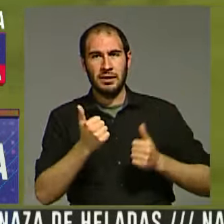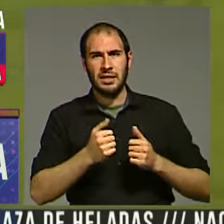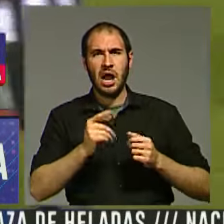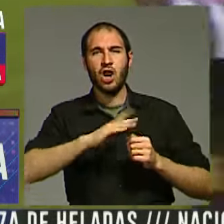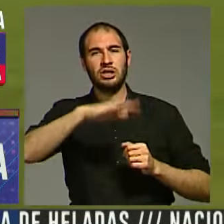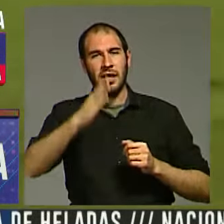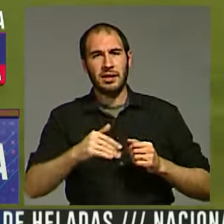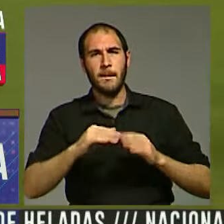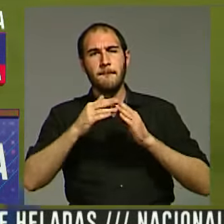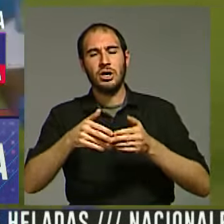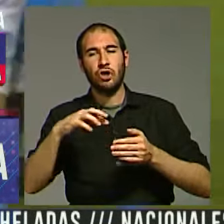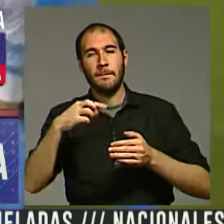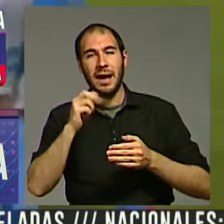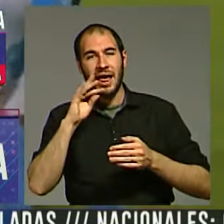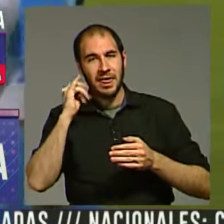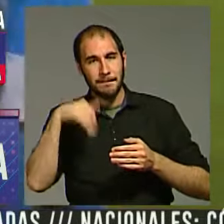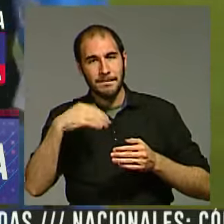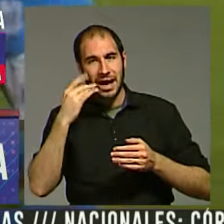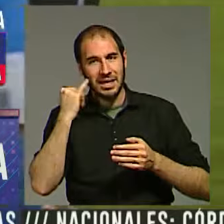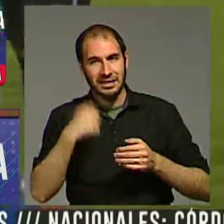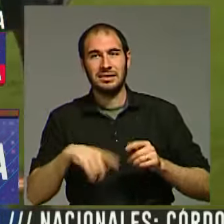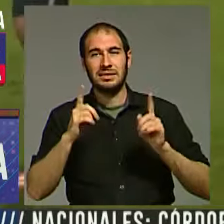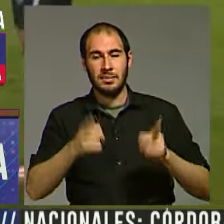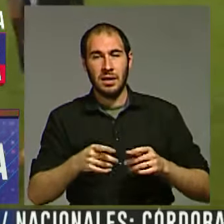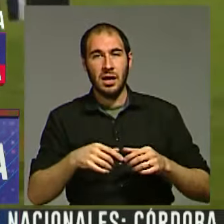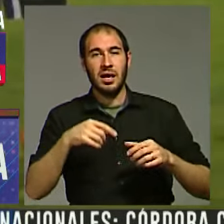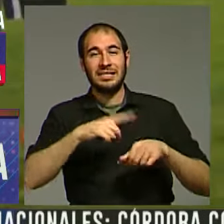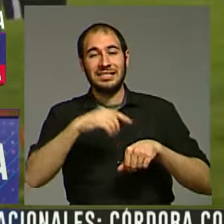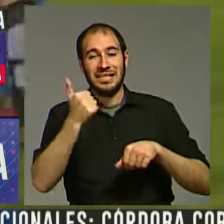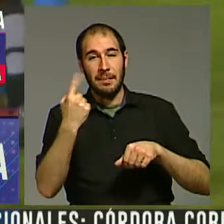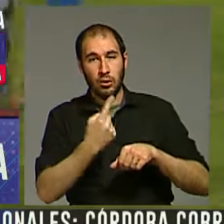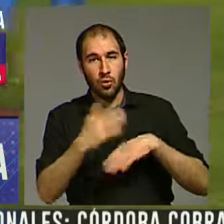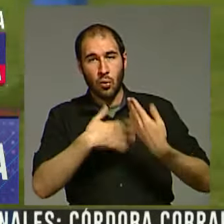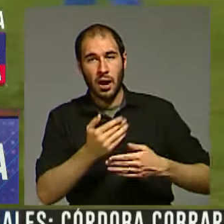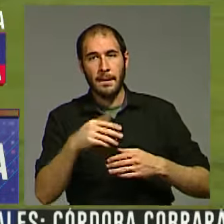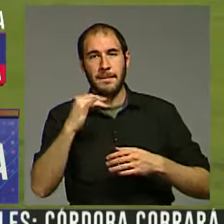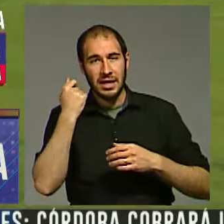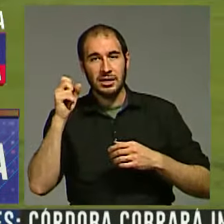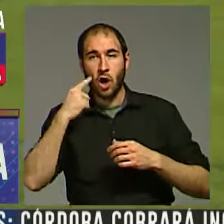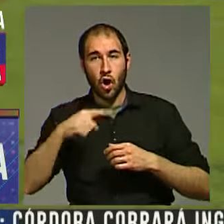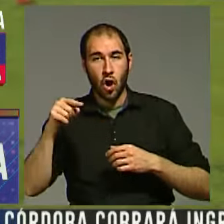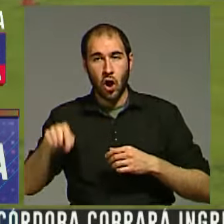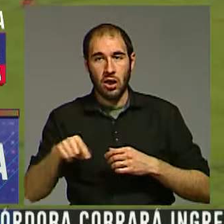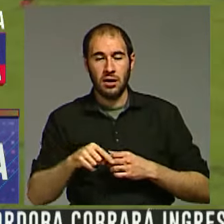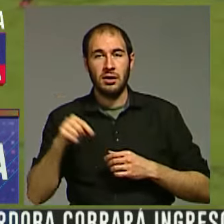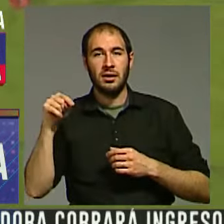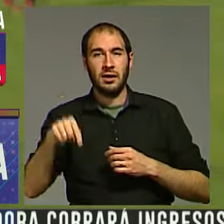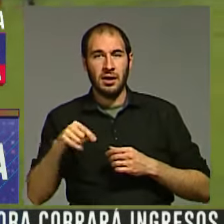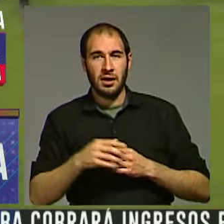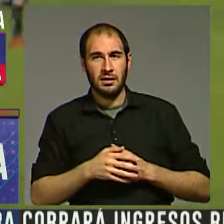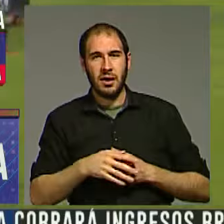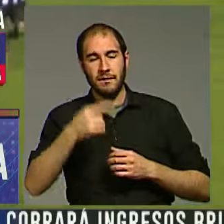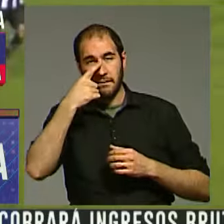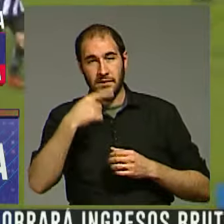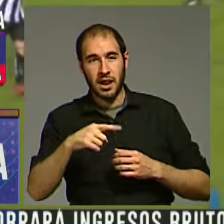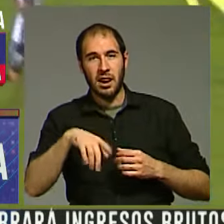y Puerto Madryn, también hubo acción de cancha, y se jugaron 6 minutos, y en esos 6 minutos Madryn hizo un gol y terminó yendo a una final con